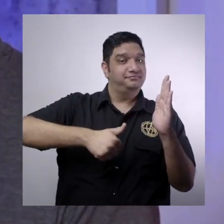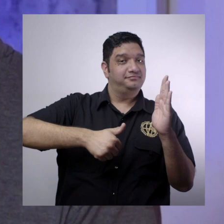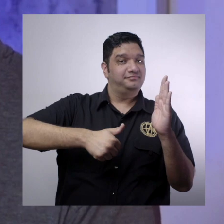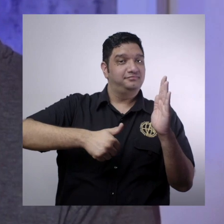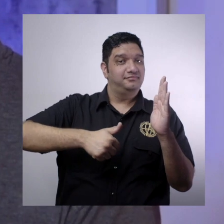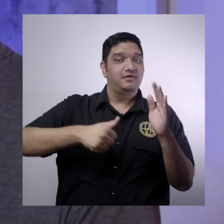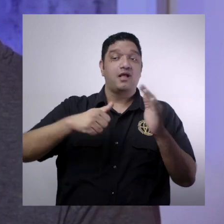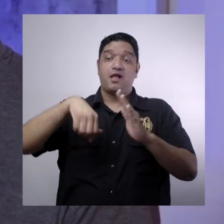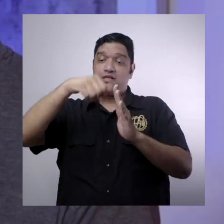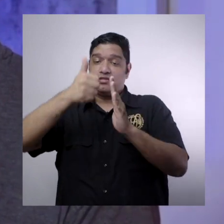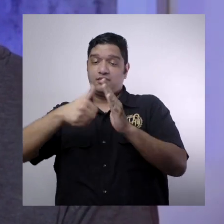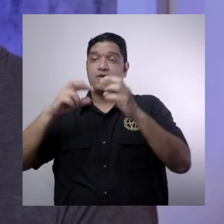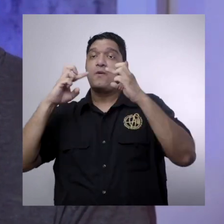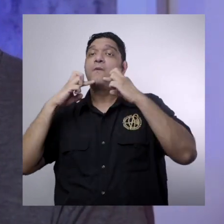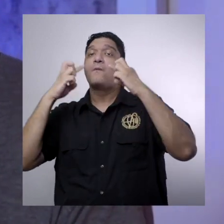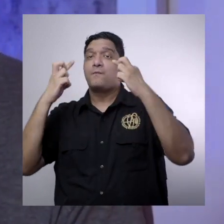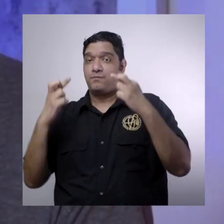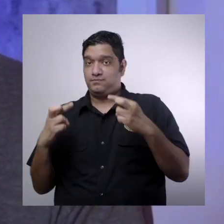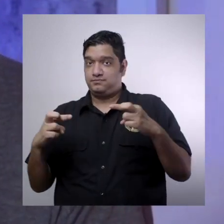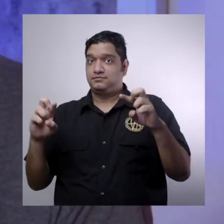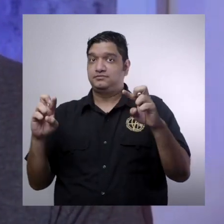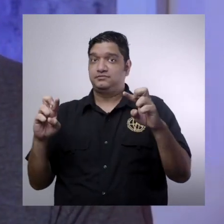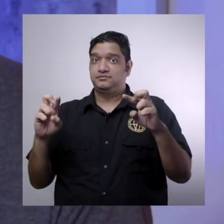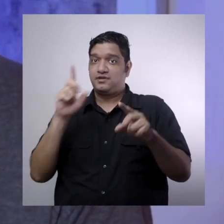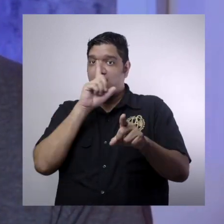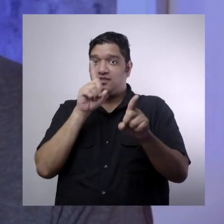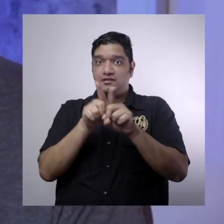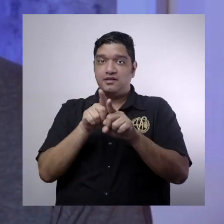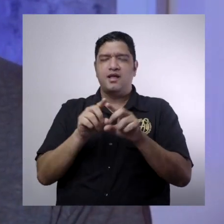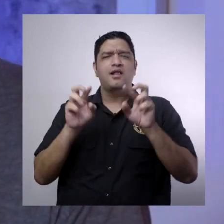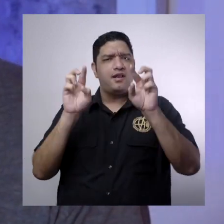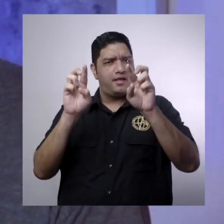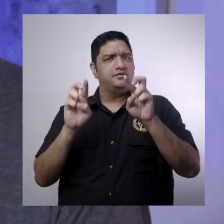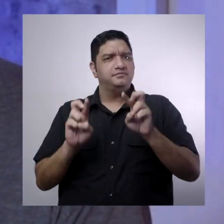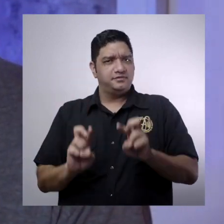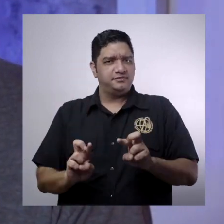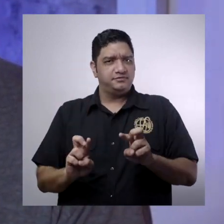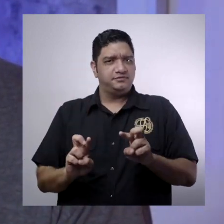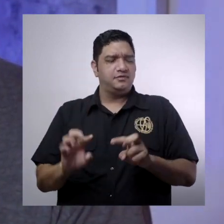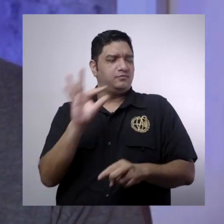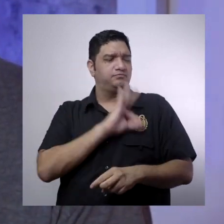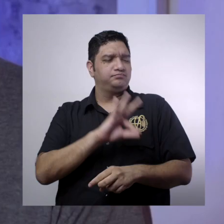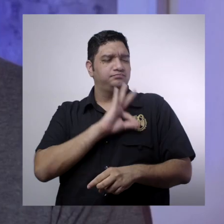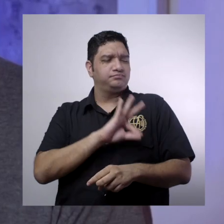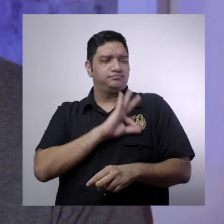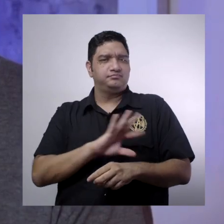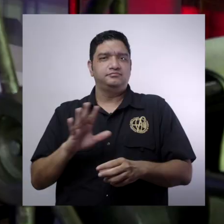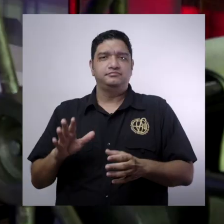obra pública, y que las personas